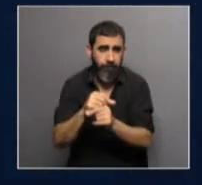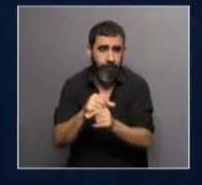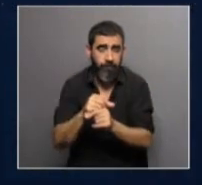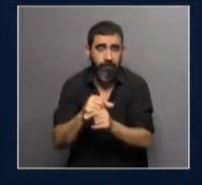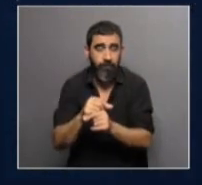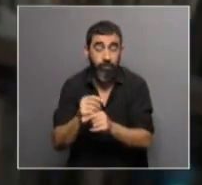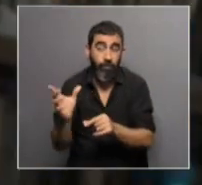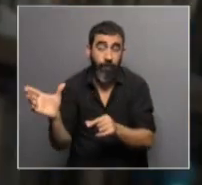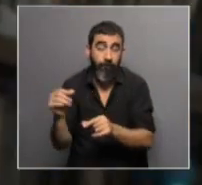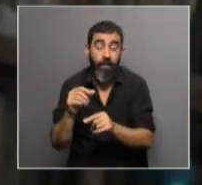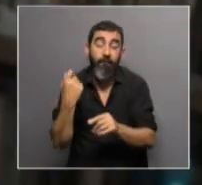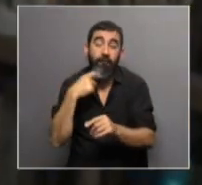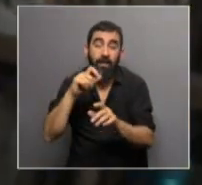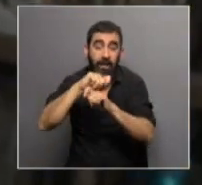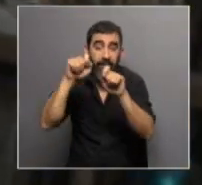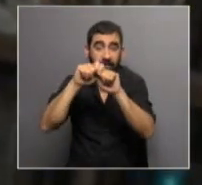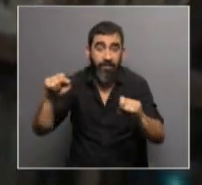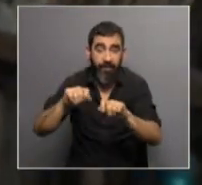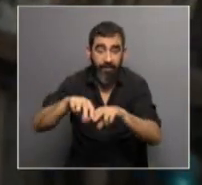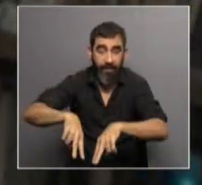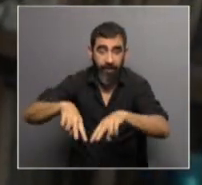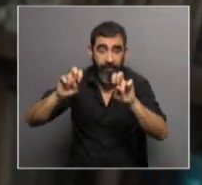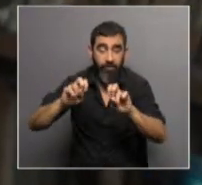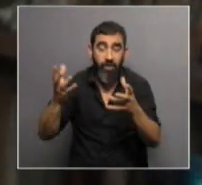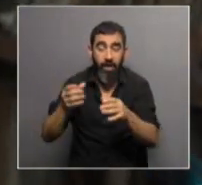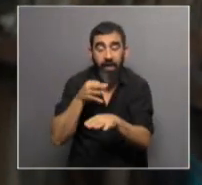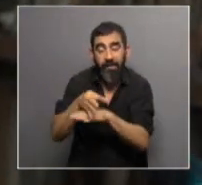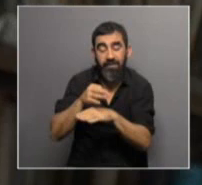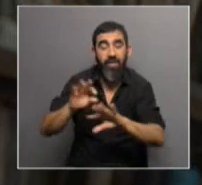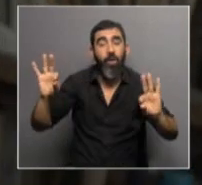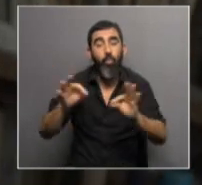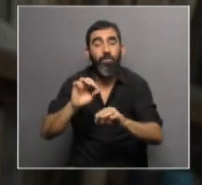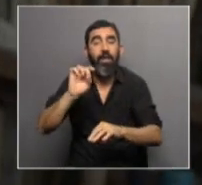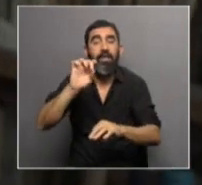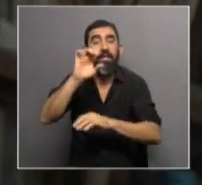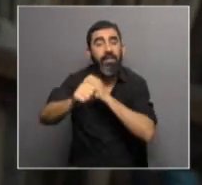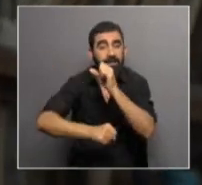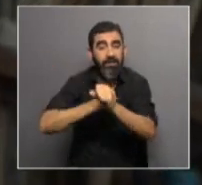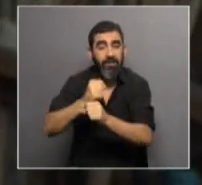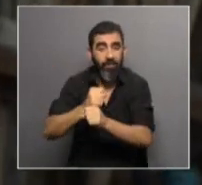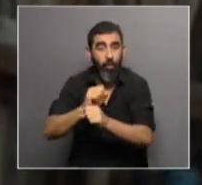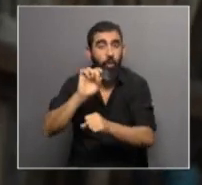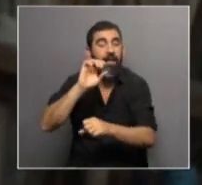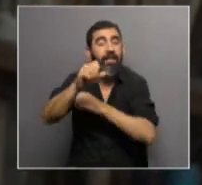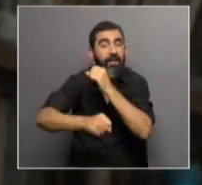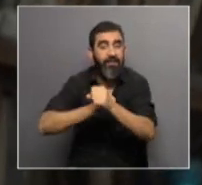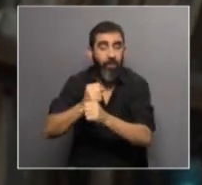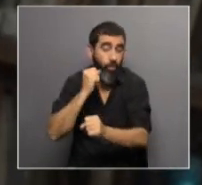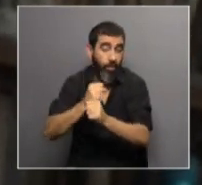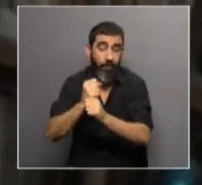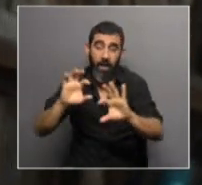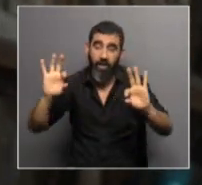todo menos la tesis y ahí me dediqué a dar clase de música y hacer ya tenía